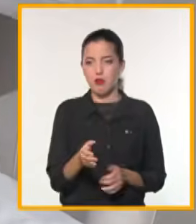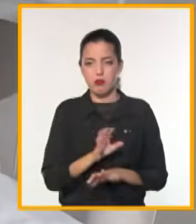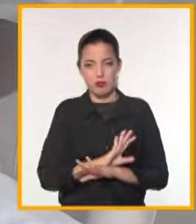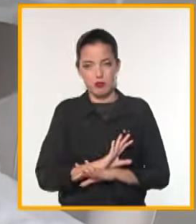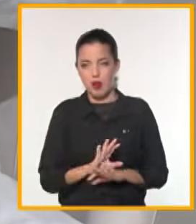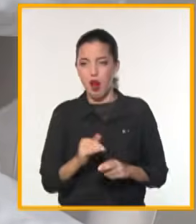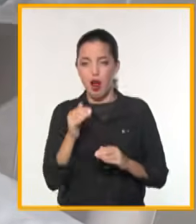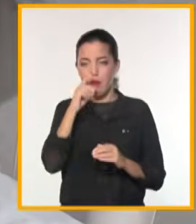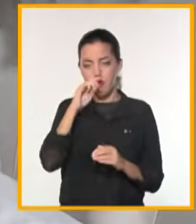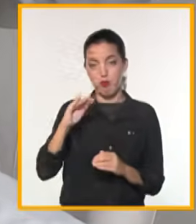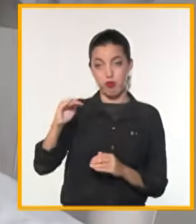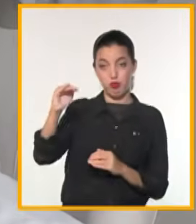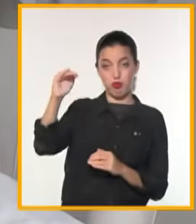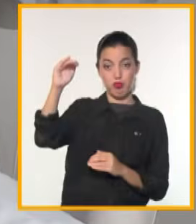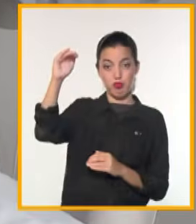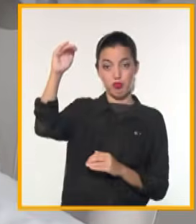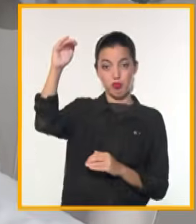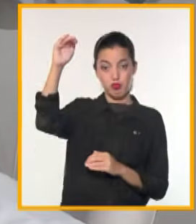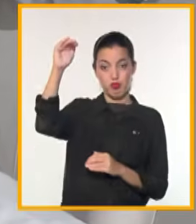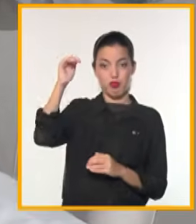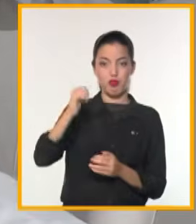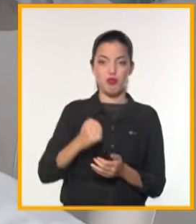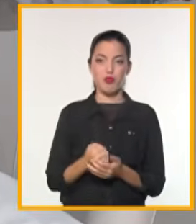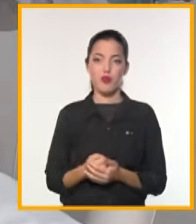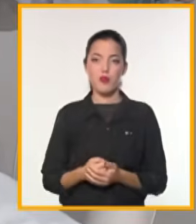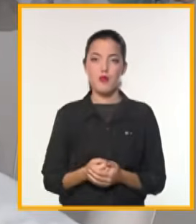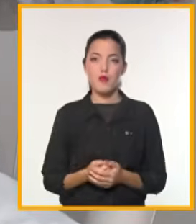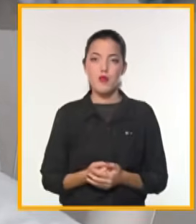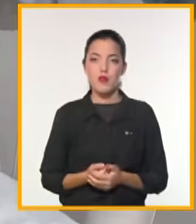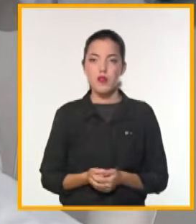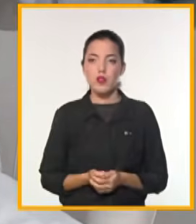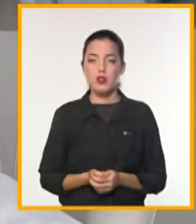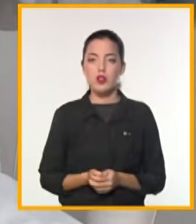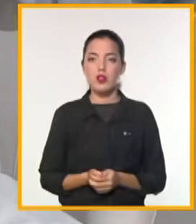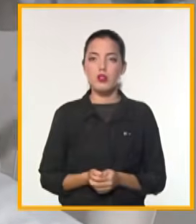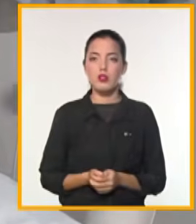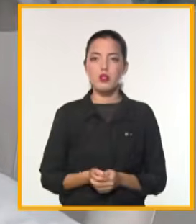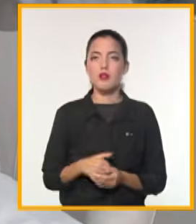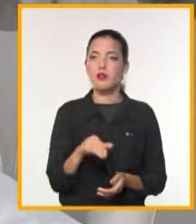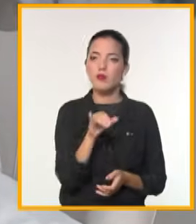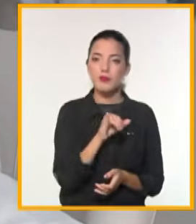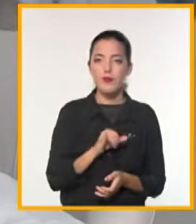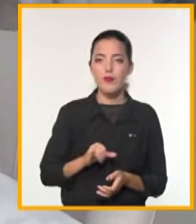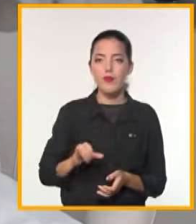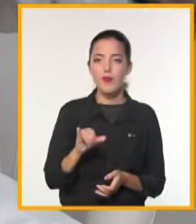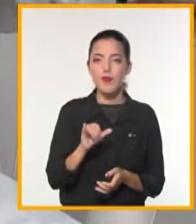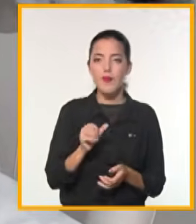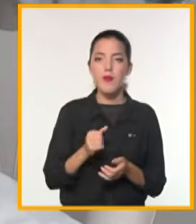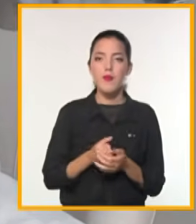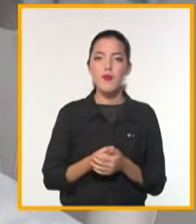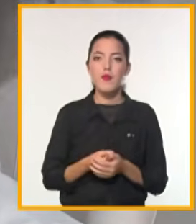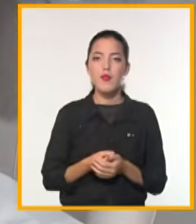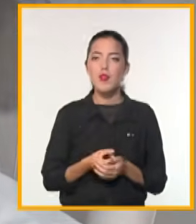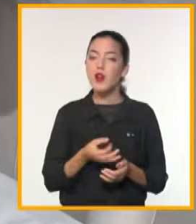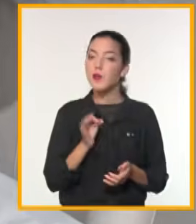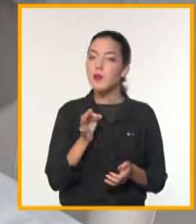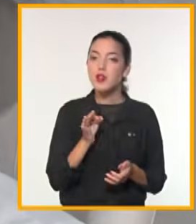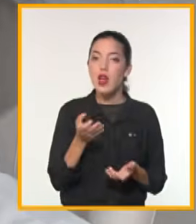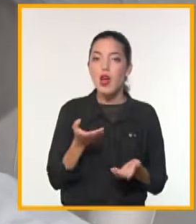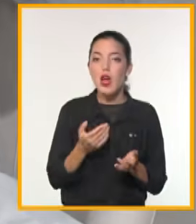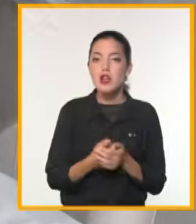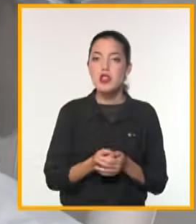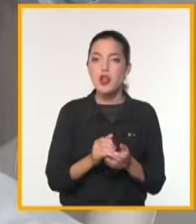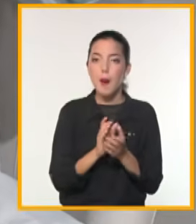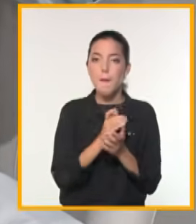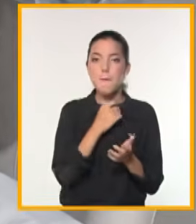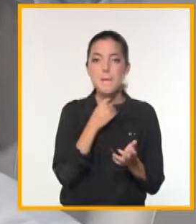ella. Digo, coño, pero acá, y esa no es Mercedes. Y el hombre que se gusta eso dice, ¿qué cosa que tú conoces de Mercedes? Esa es mi mujer. ¿No